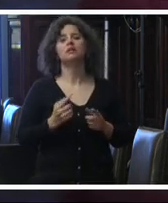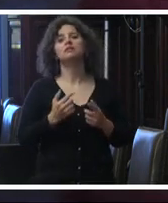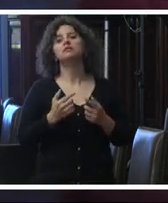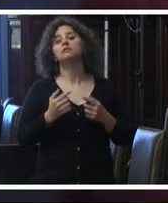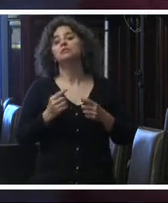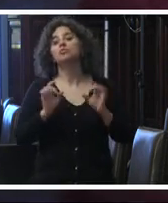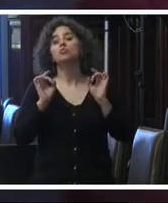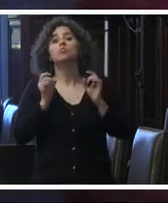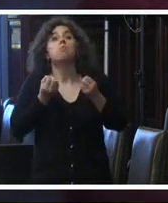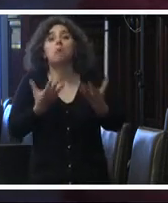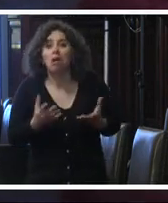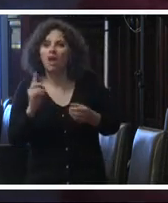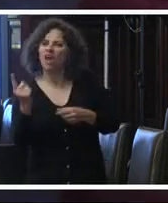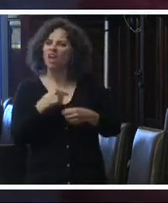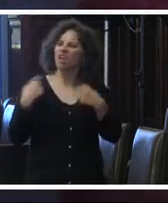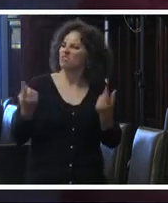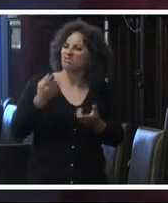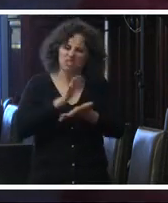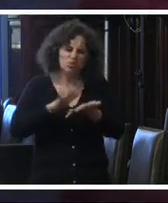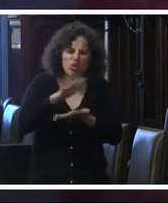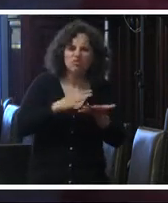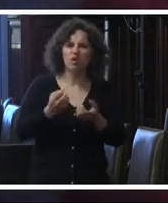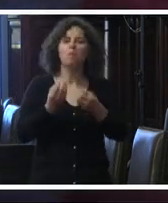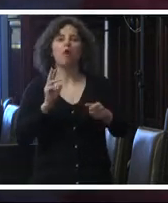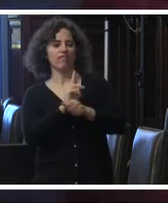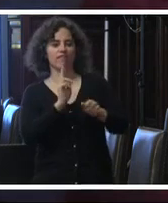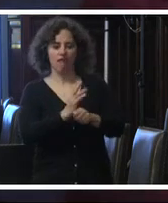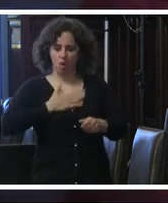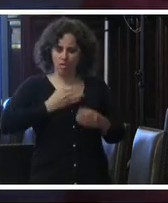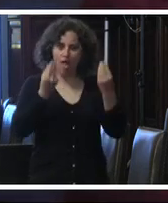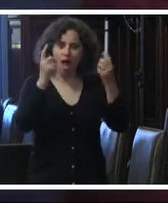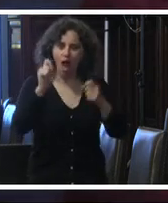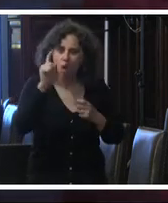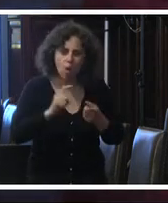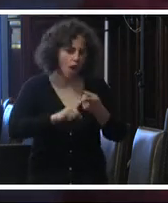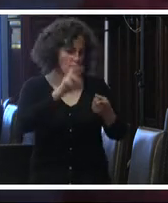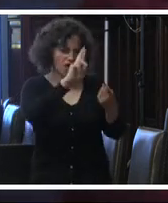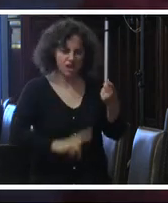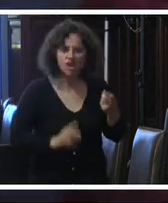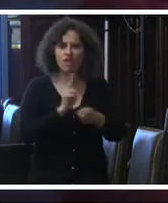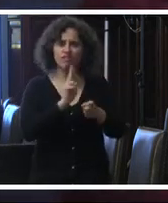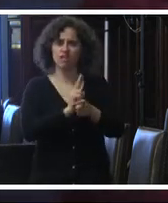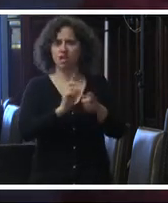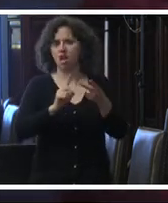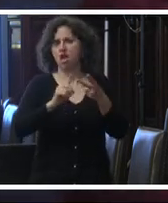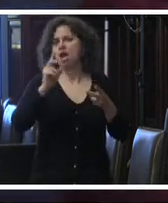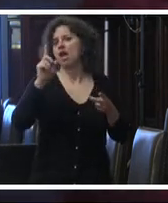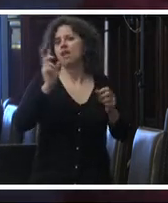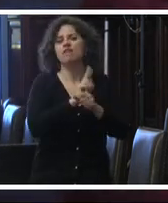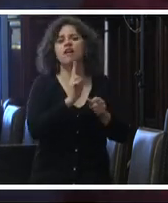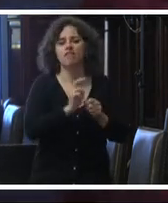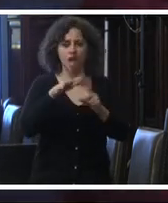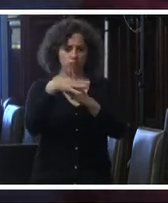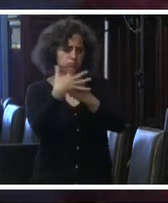Solo por defender ¿qué? Por defender nuestra agua, por defender nuestros ríos, por defender nuestro medio